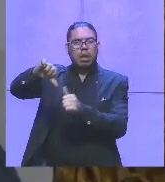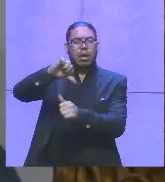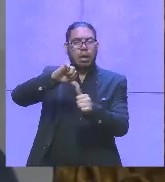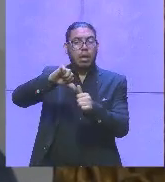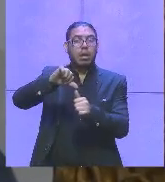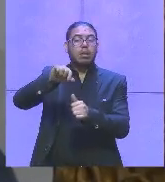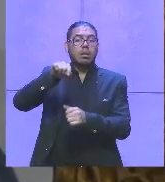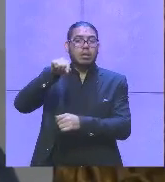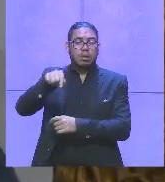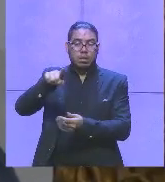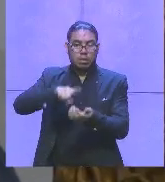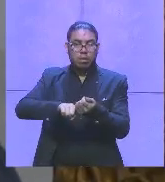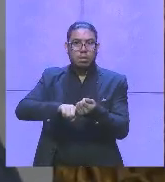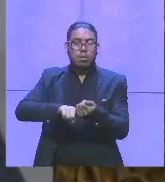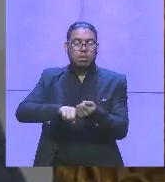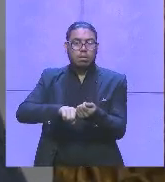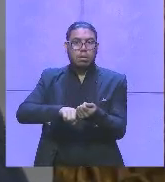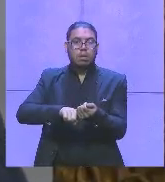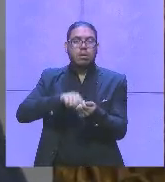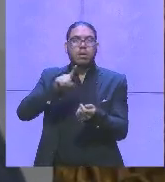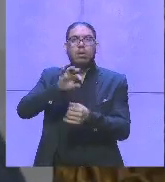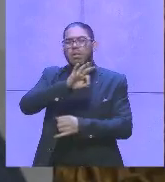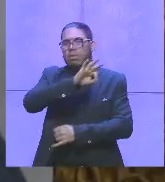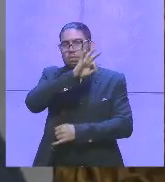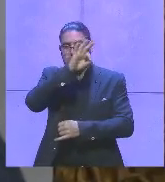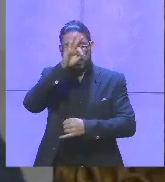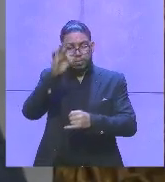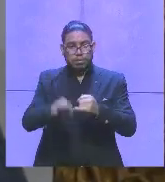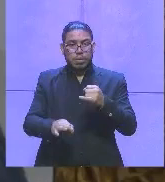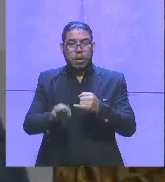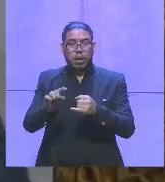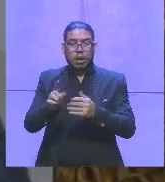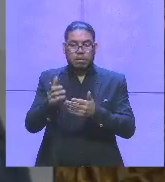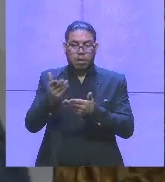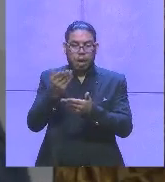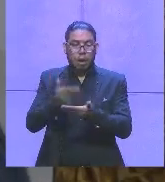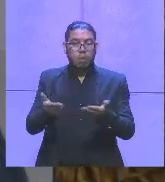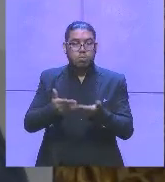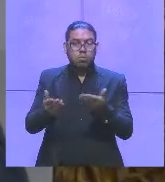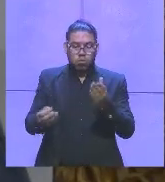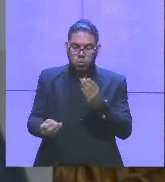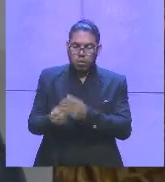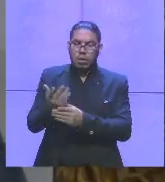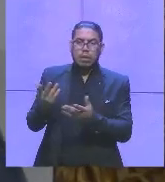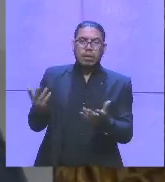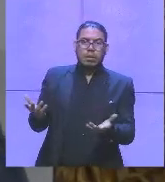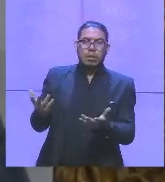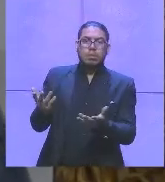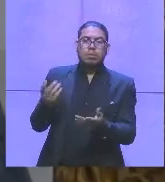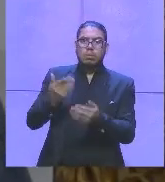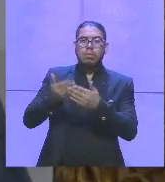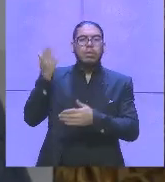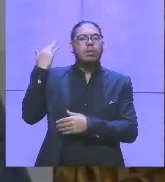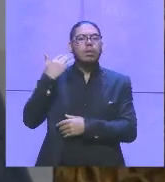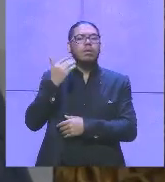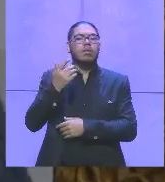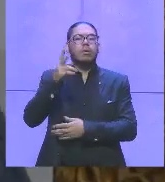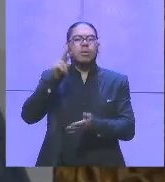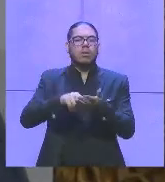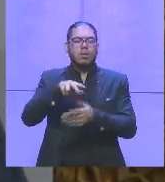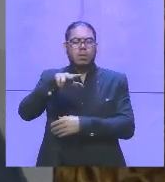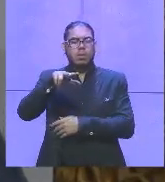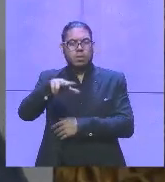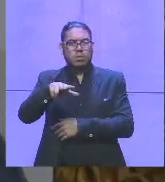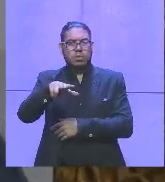Y finalmente, pues para llegar a esta pues, nueva alternancia que se dio en 2018 y a